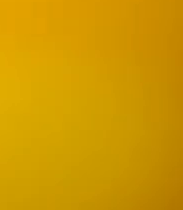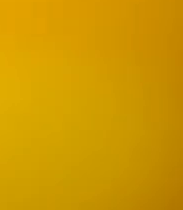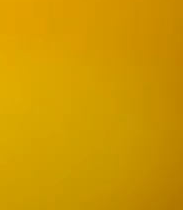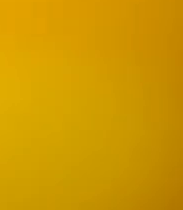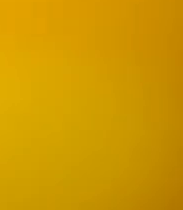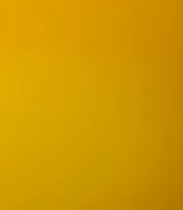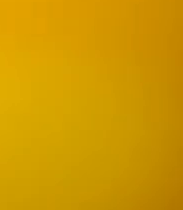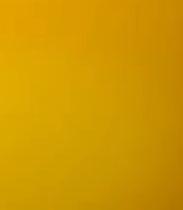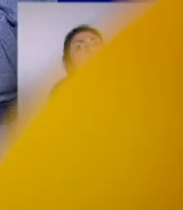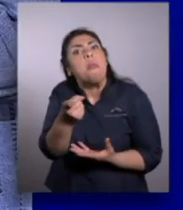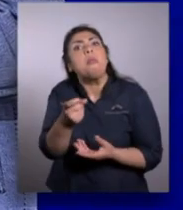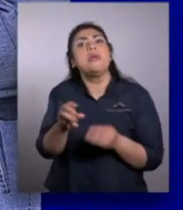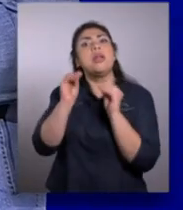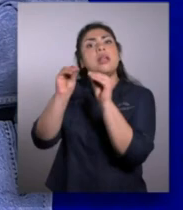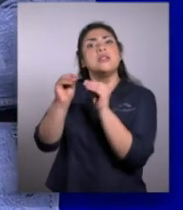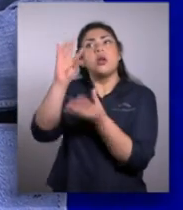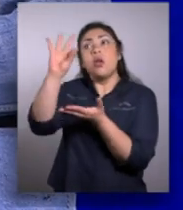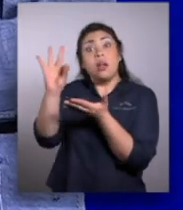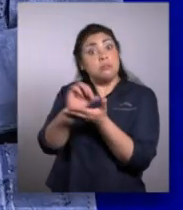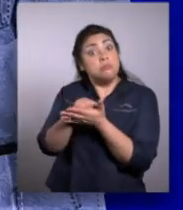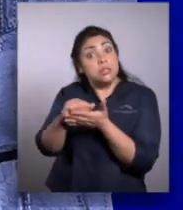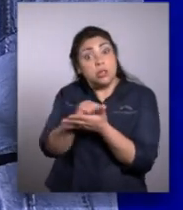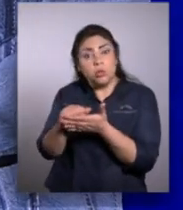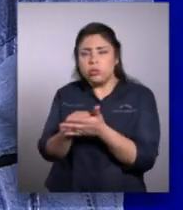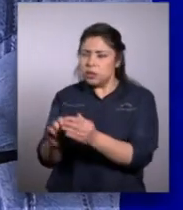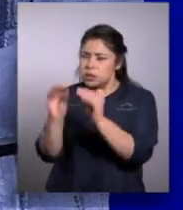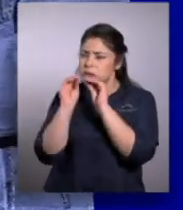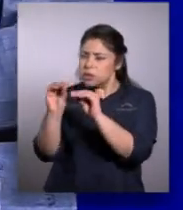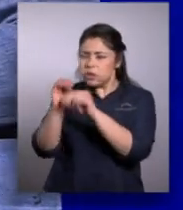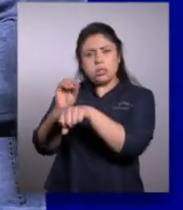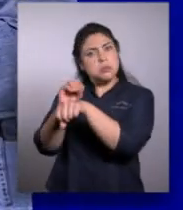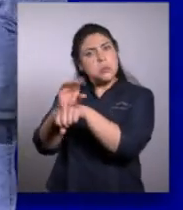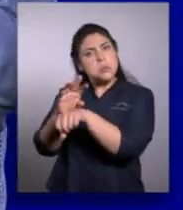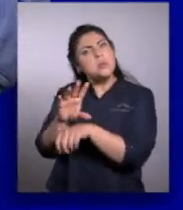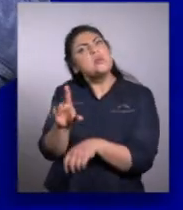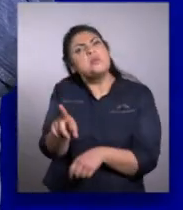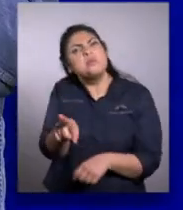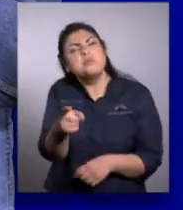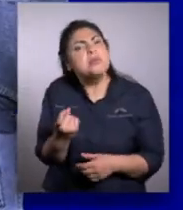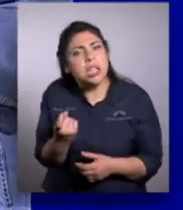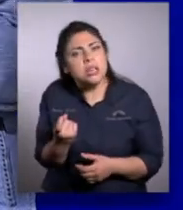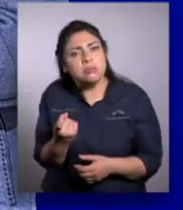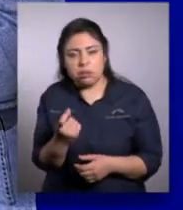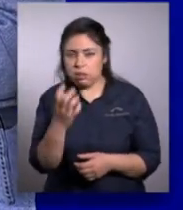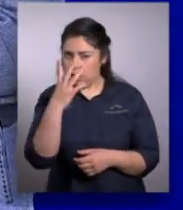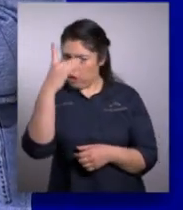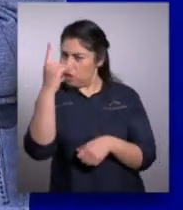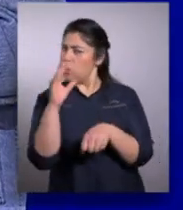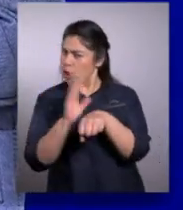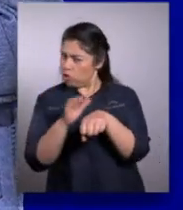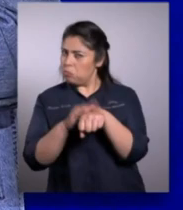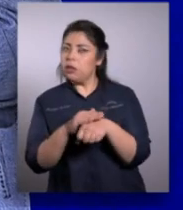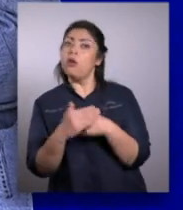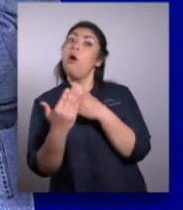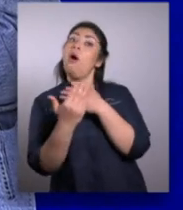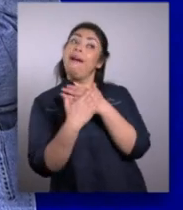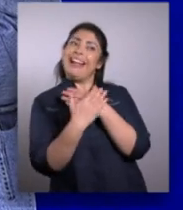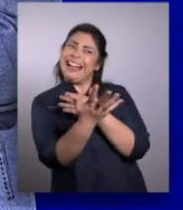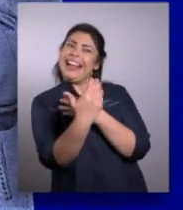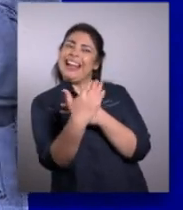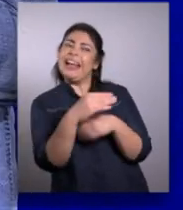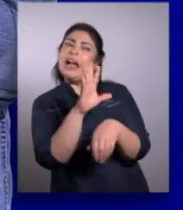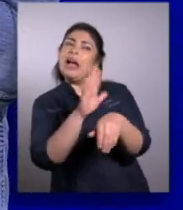quien enseñó al espíritu de jehová o le aconsejó enseñándole a quien pidió consejos para ser avisado quien le